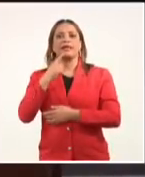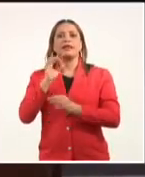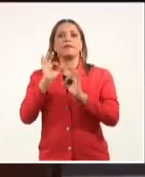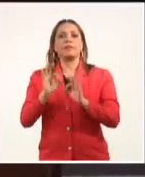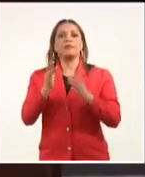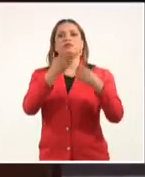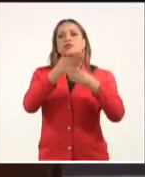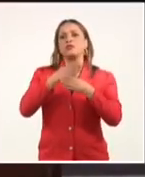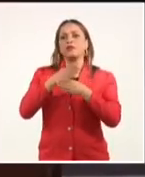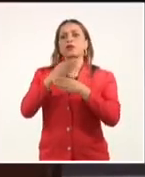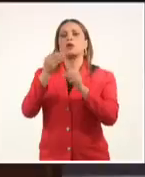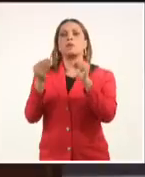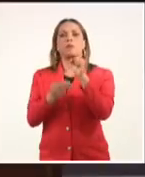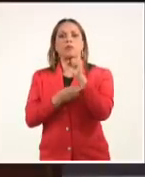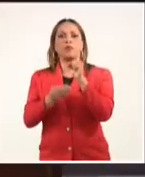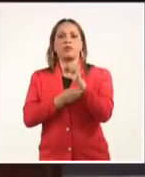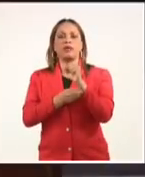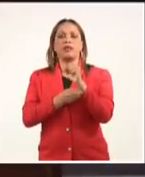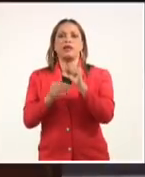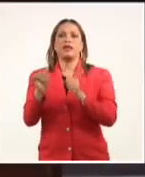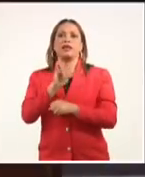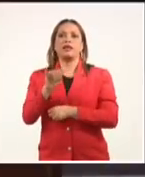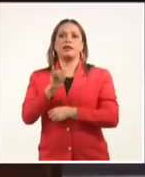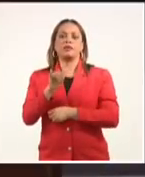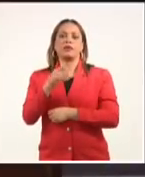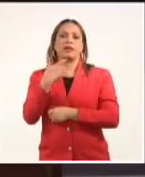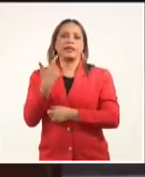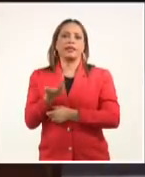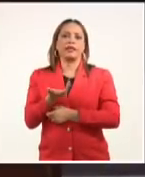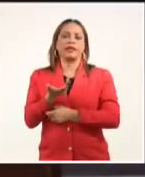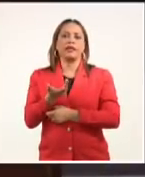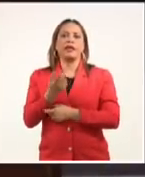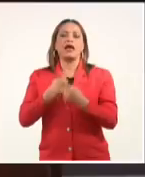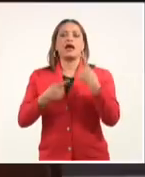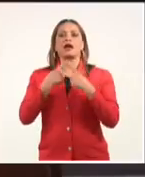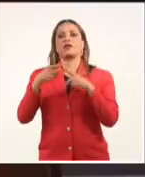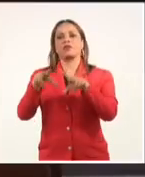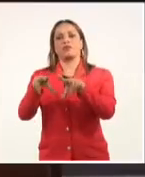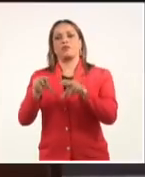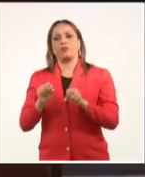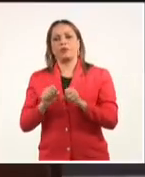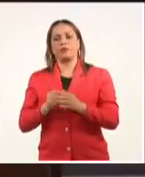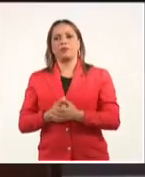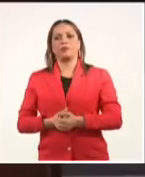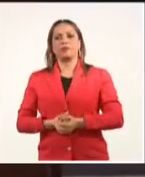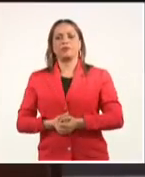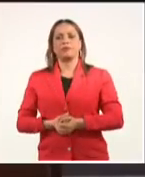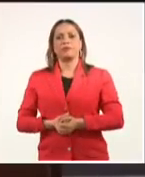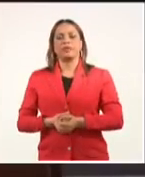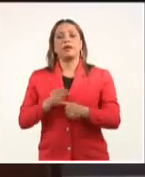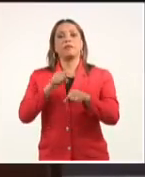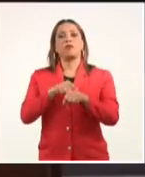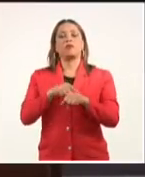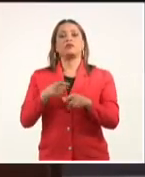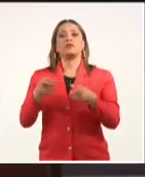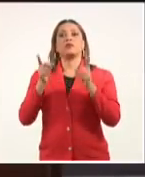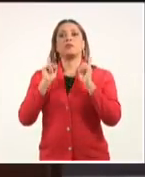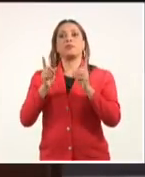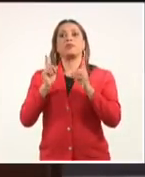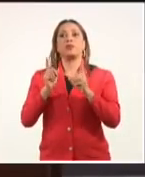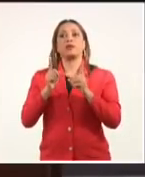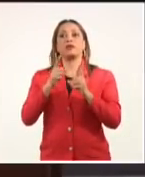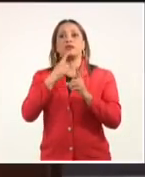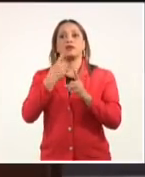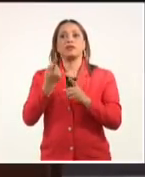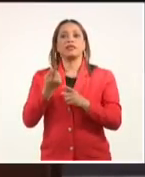de poder, asumió una dimensión nueva cuando la política dejó de ser